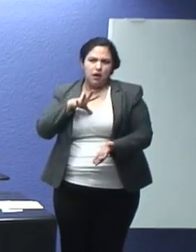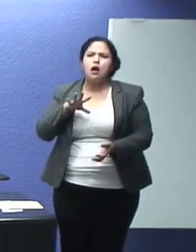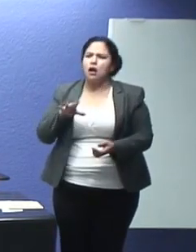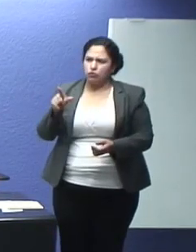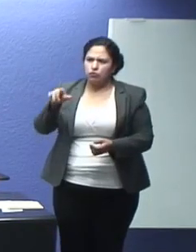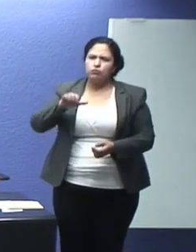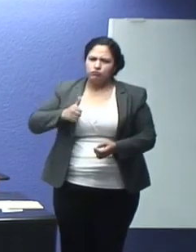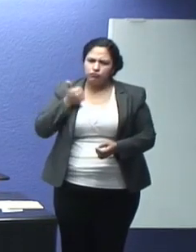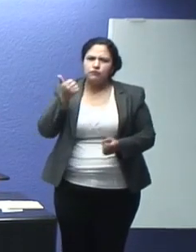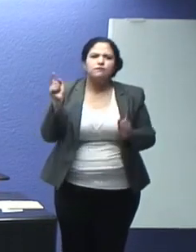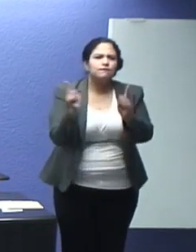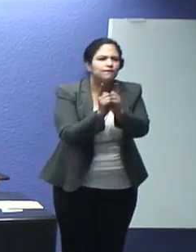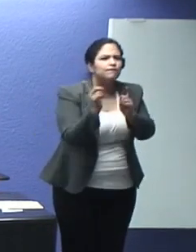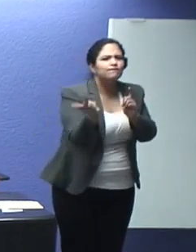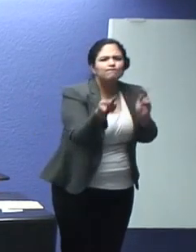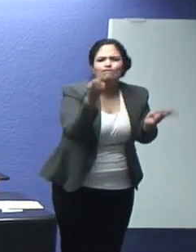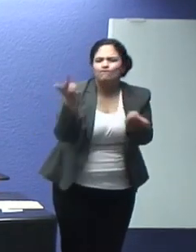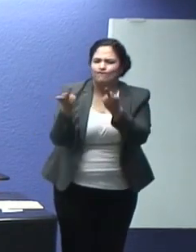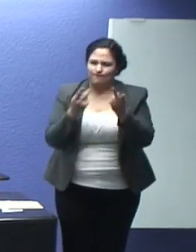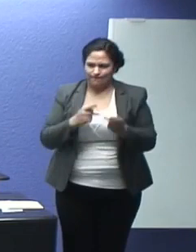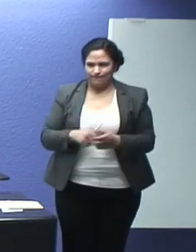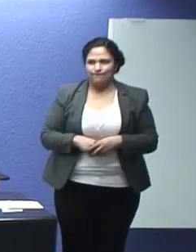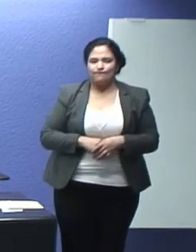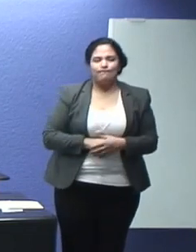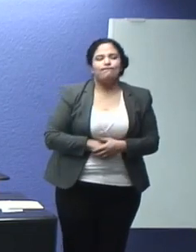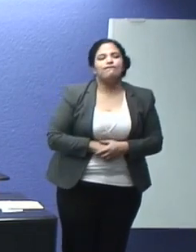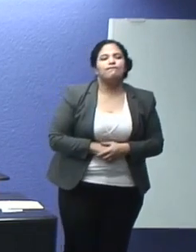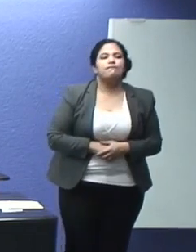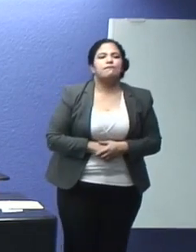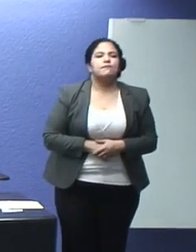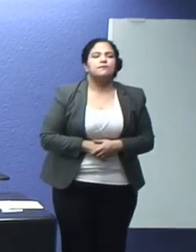puedan enriquecer tu trabajo.